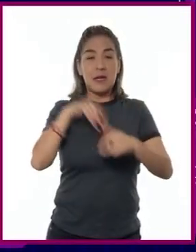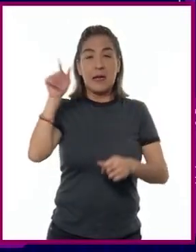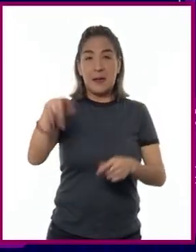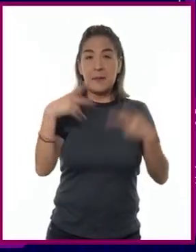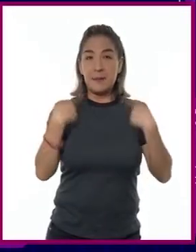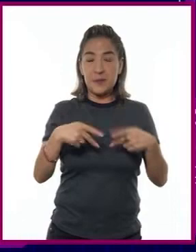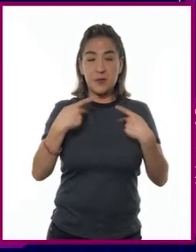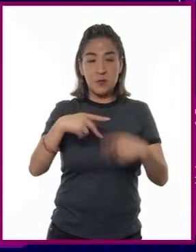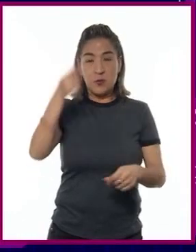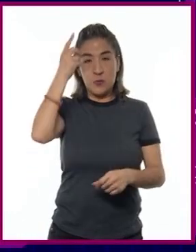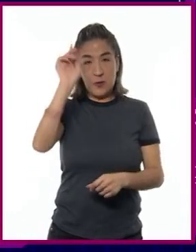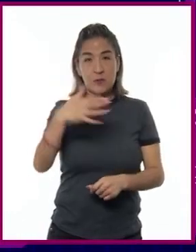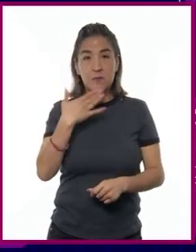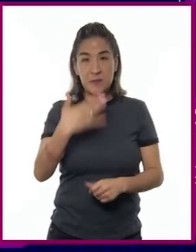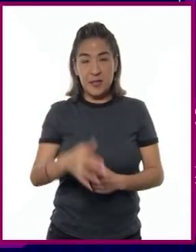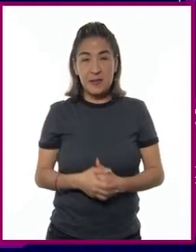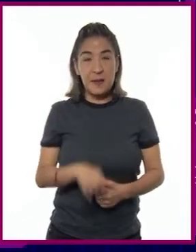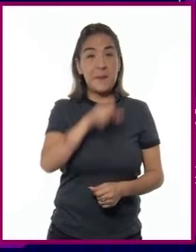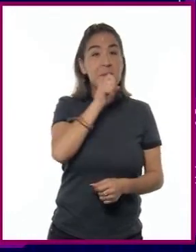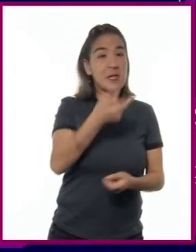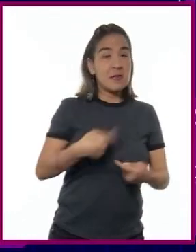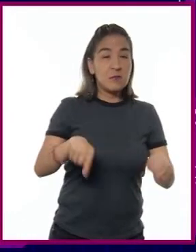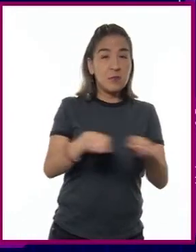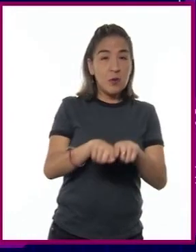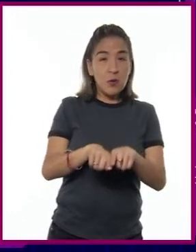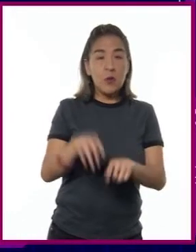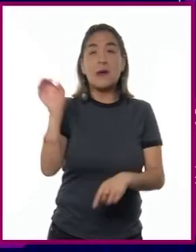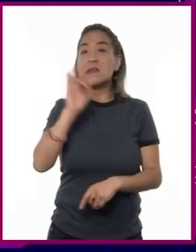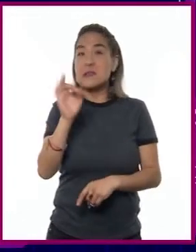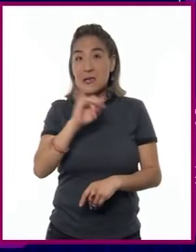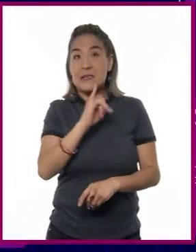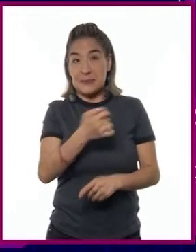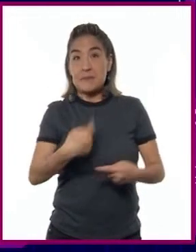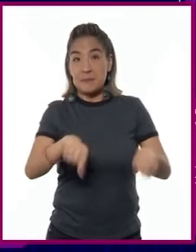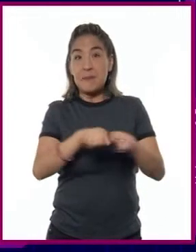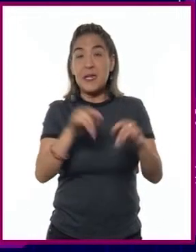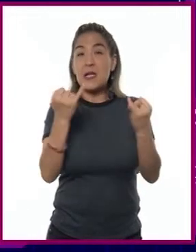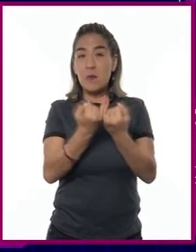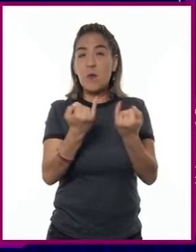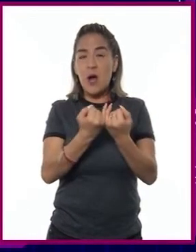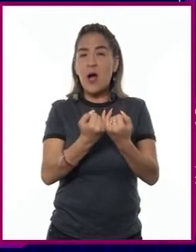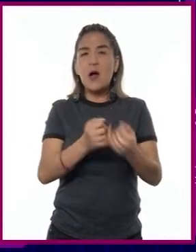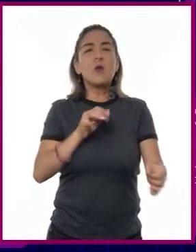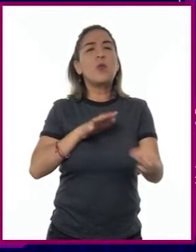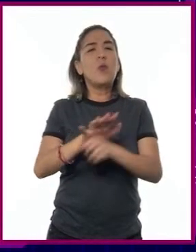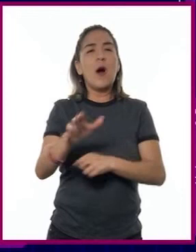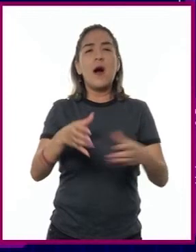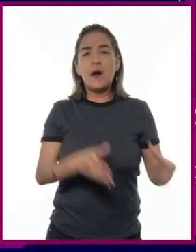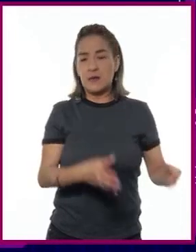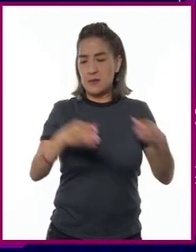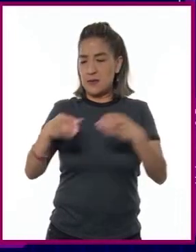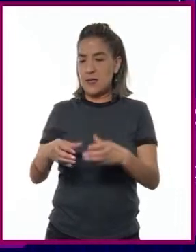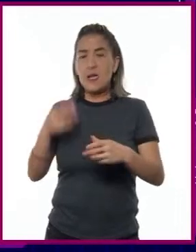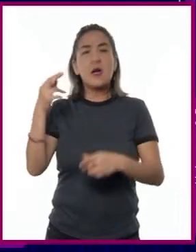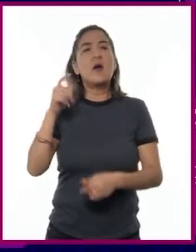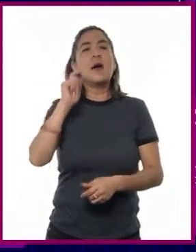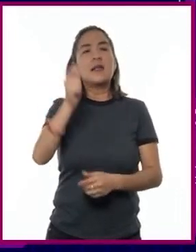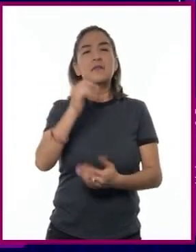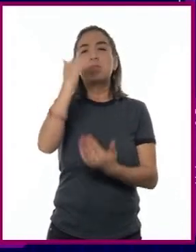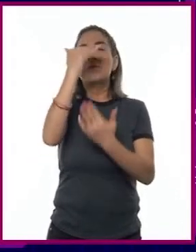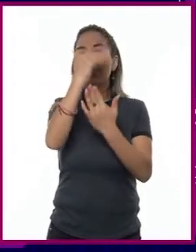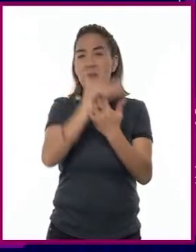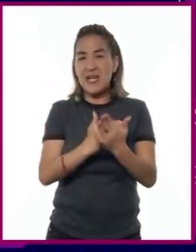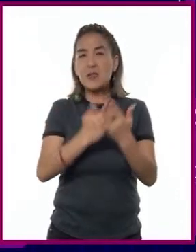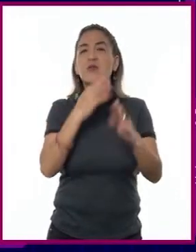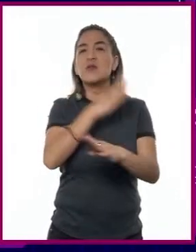dueño. ¿Es la misma? Y si es así, ¿en cuál de los recipientes se ocupa menor cantidad